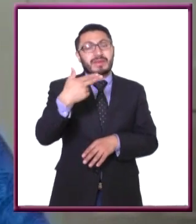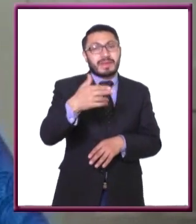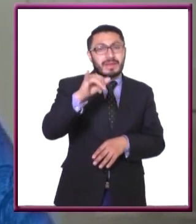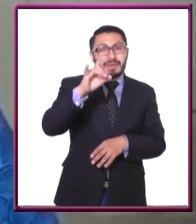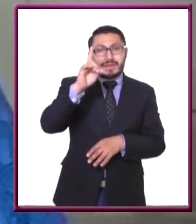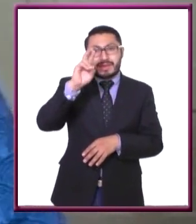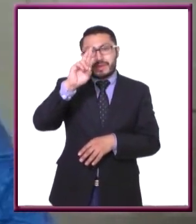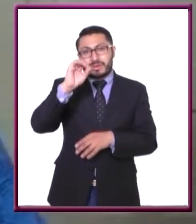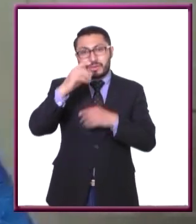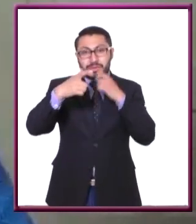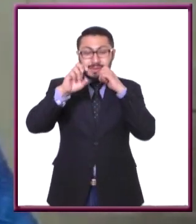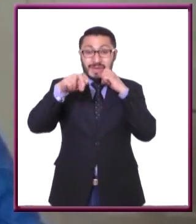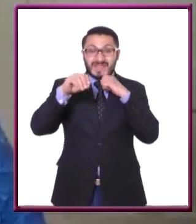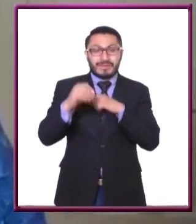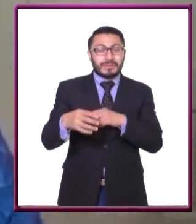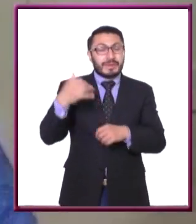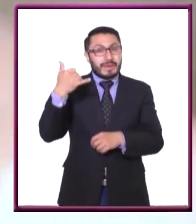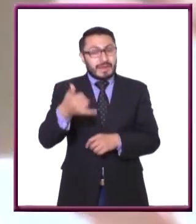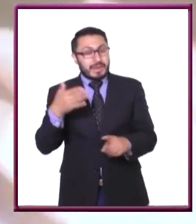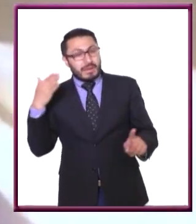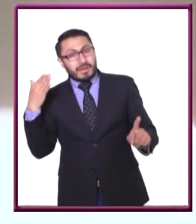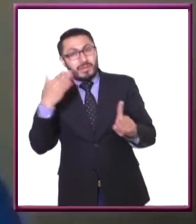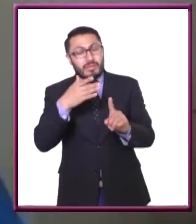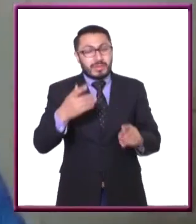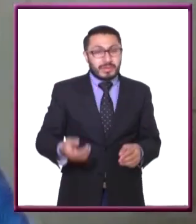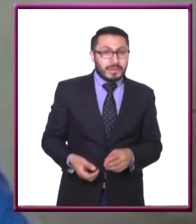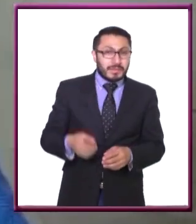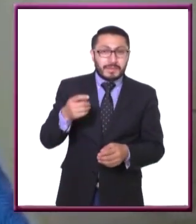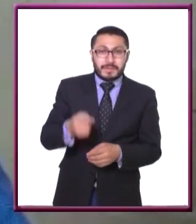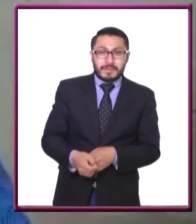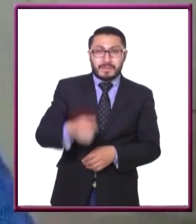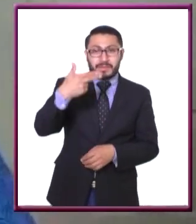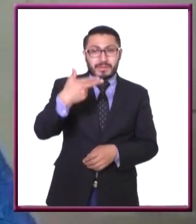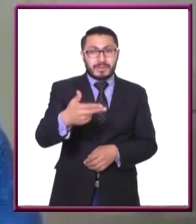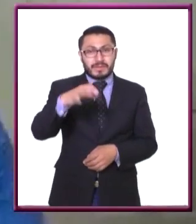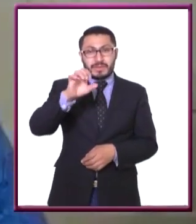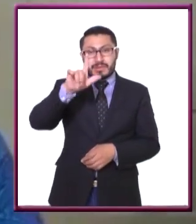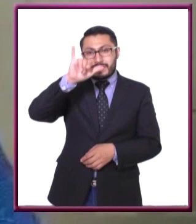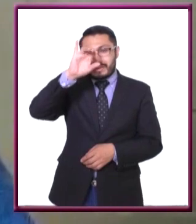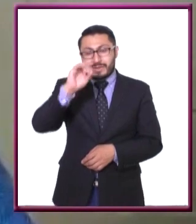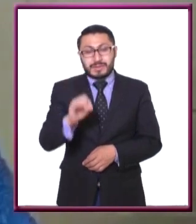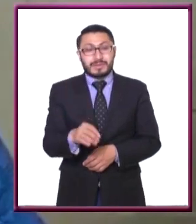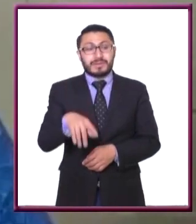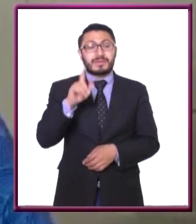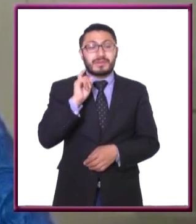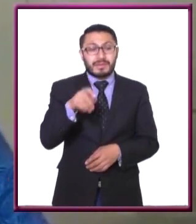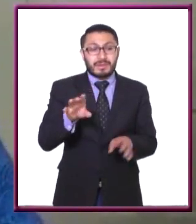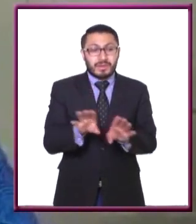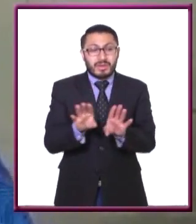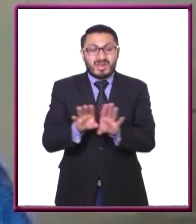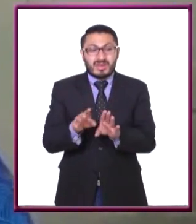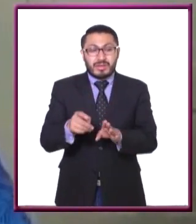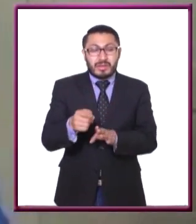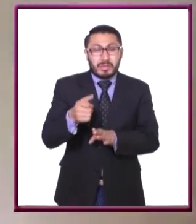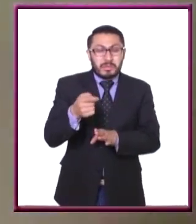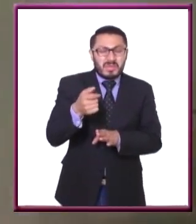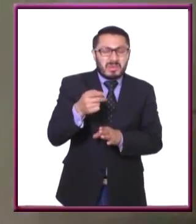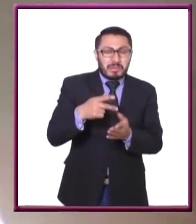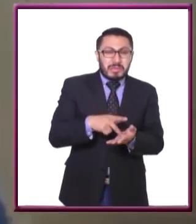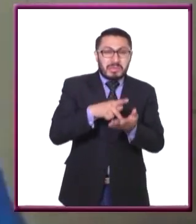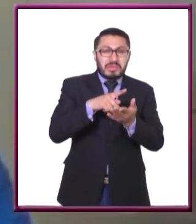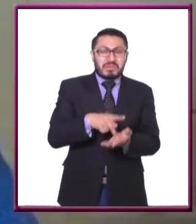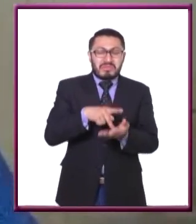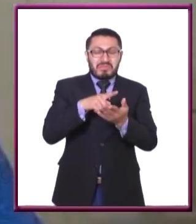hidrógeno H, ¿no? Y su meta inicial es de formar helio, que es básicamente un poquitito